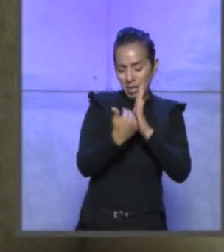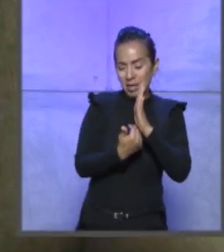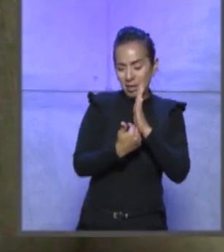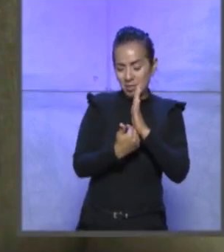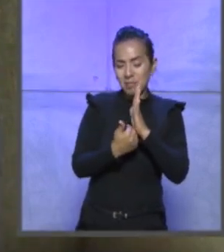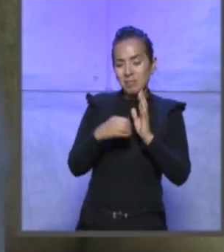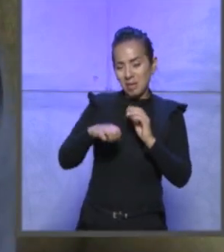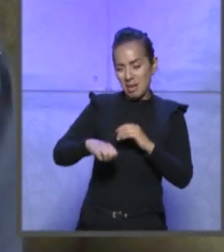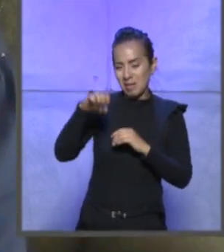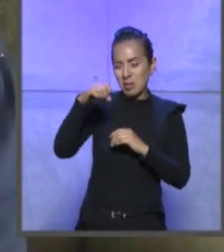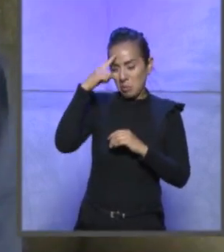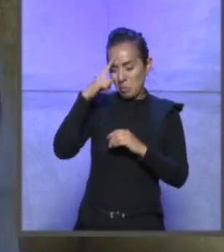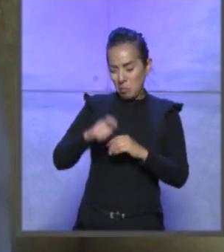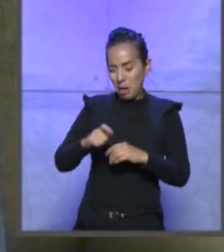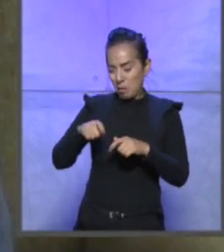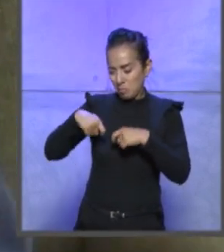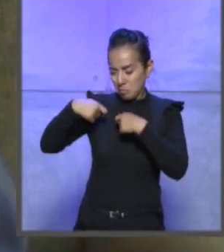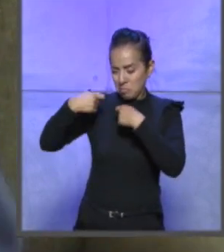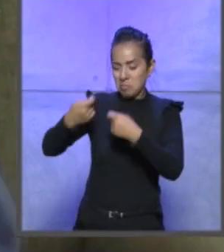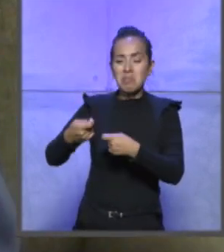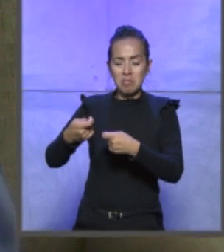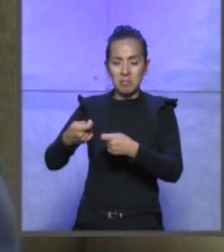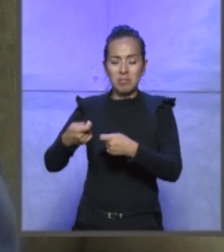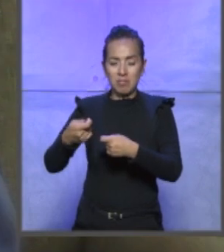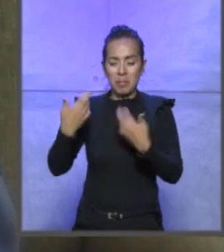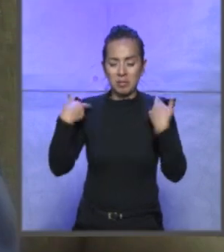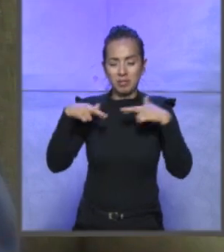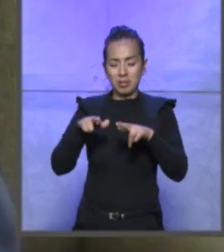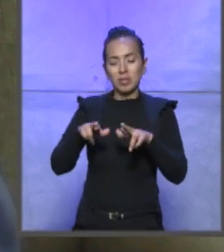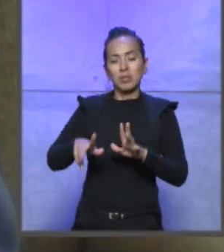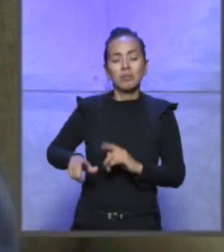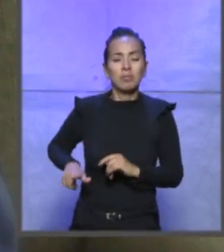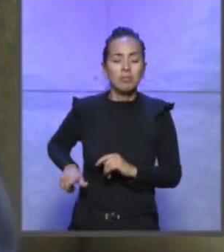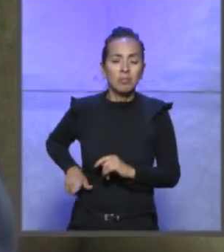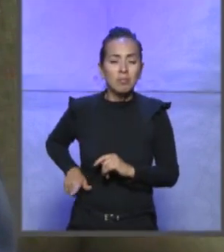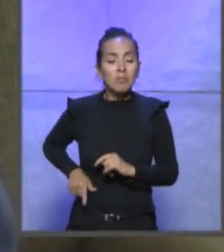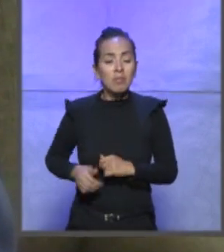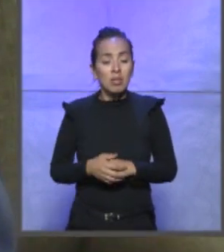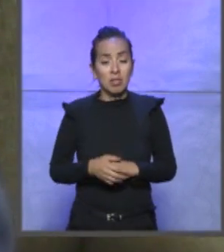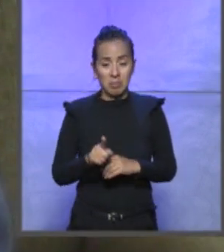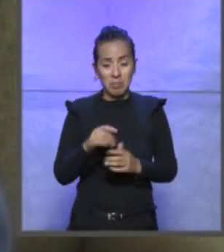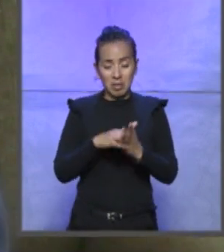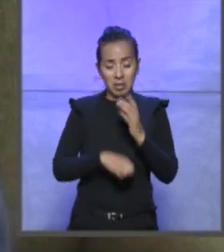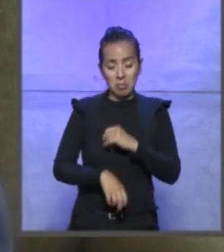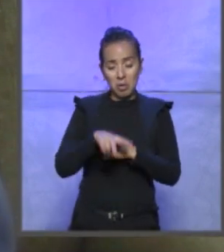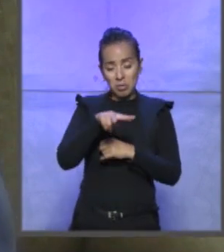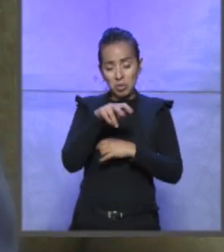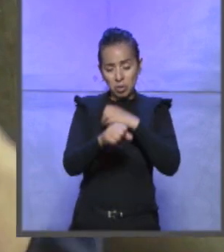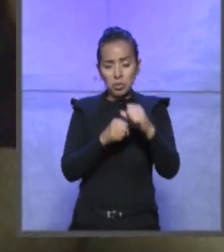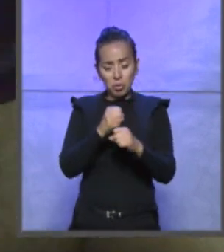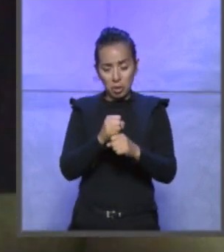edad es, digamos, un mensaje para que las juventudes reafirmen su autonomía. Si a los 18